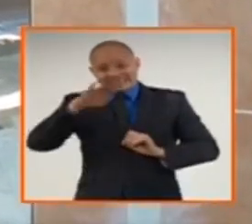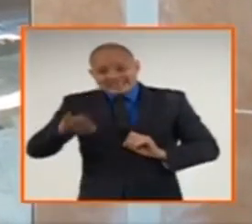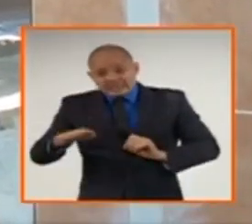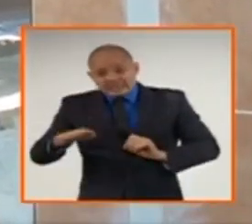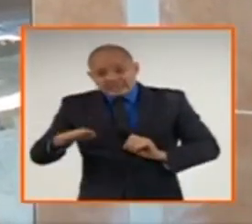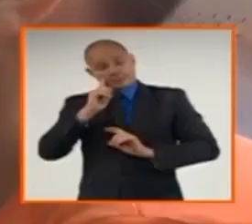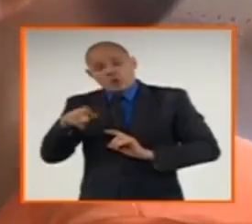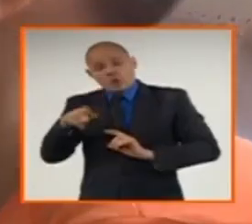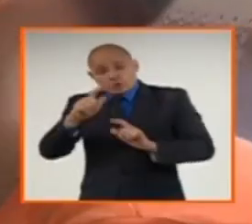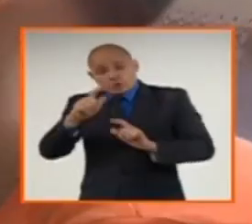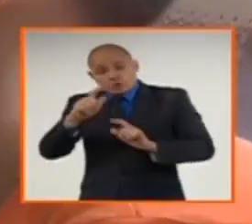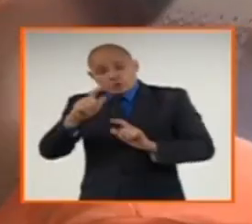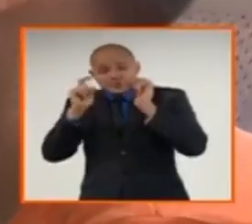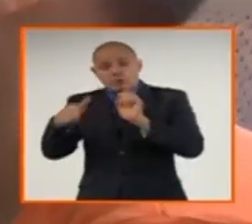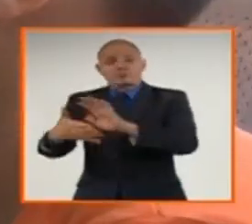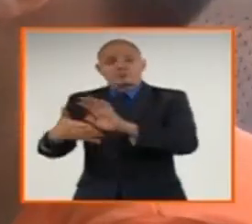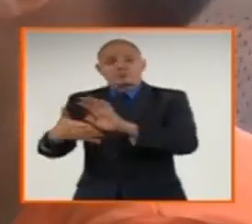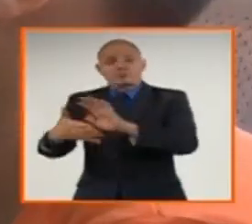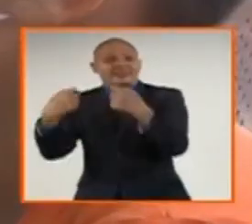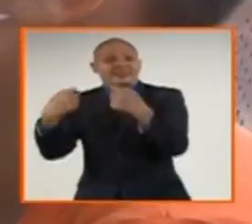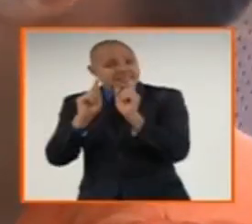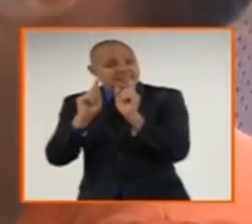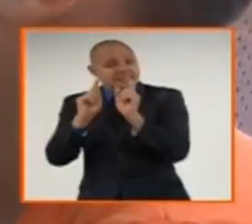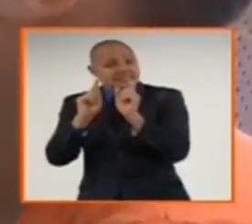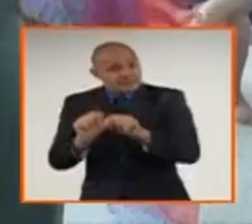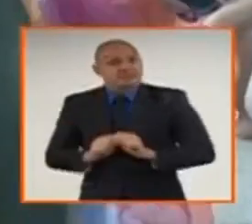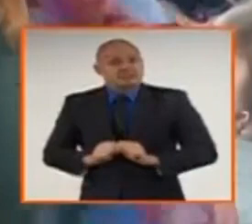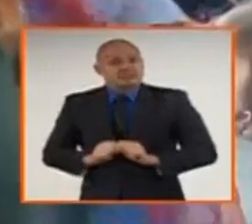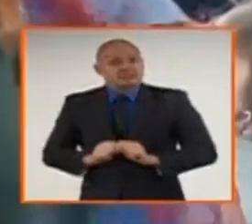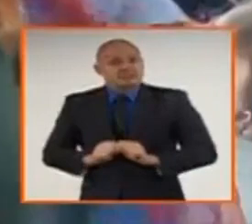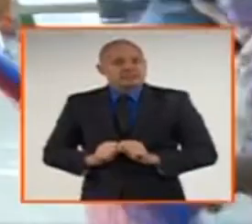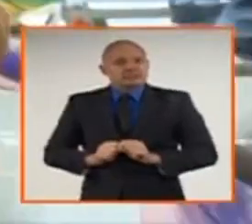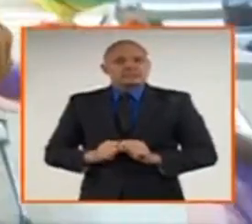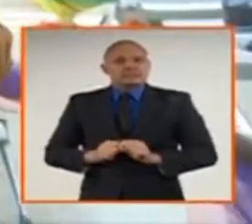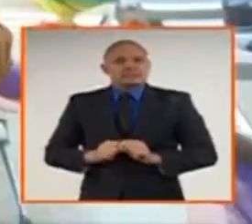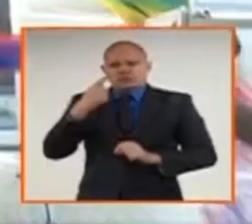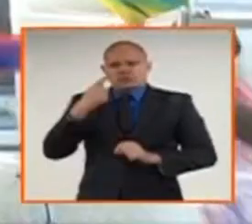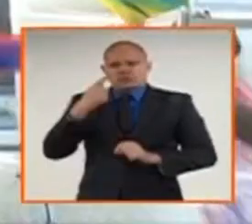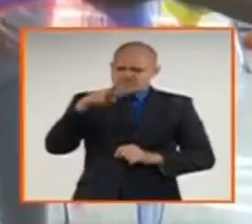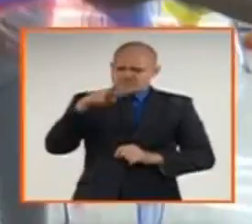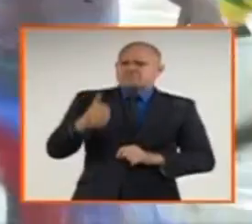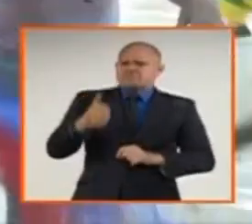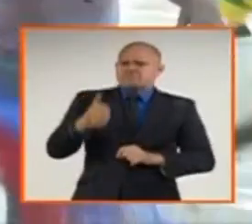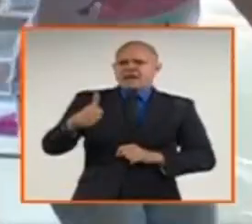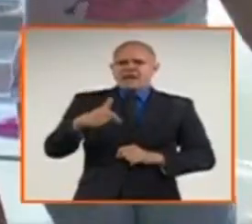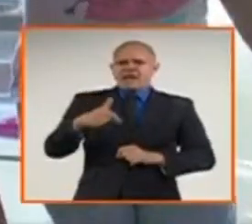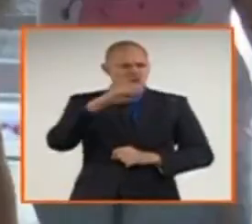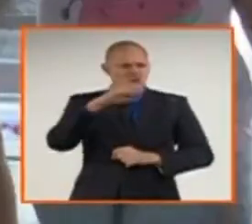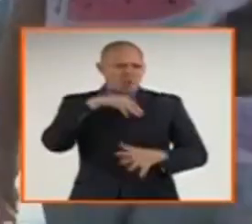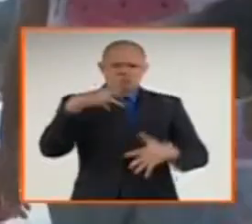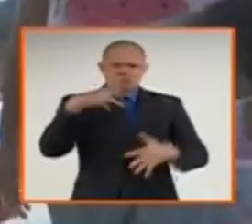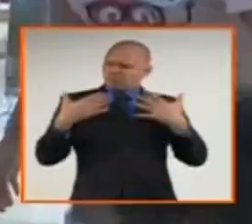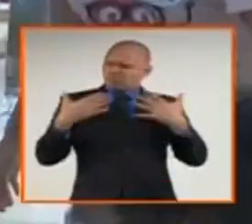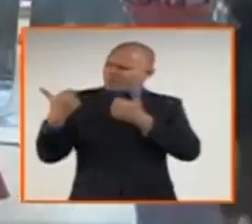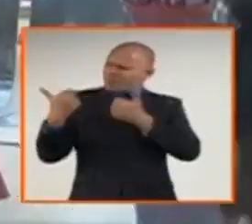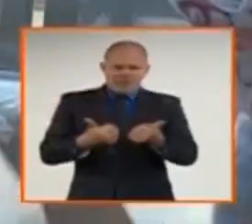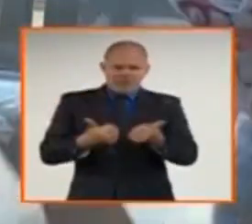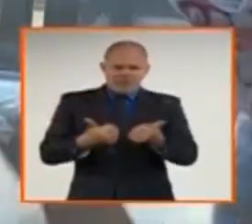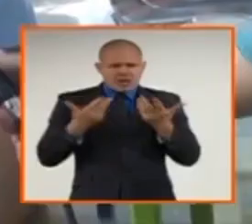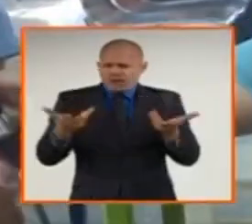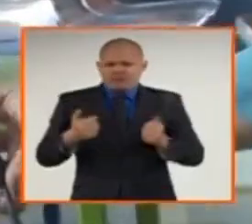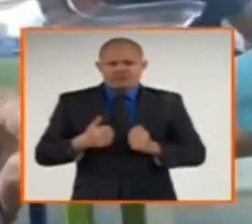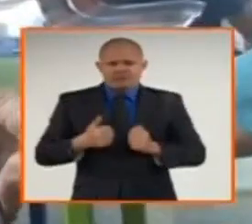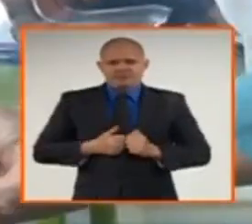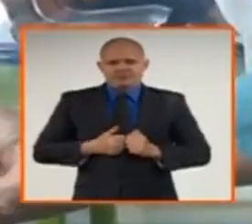su nasobuco, que se lave las manos, y lo hemos llevado súper bien. Aparte estamos súper contentos y súper aliviados. Que hoy lo pongo